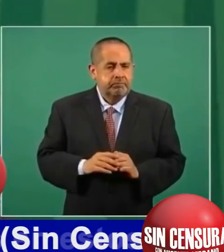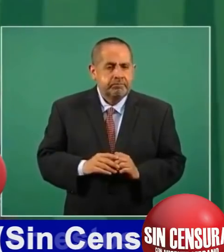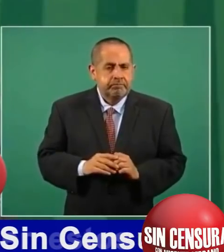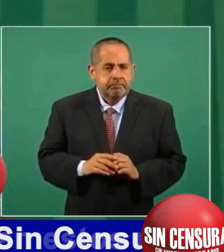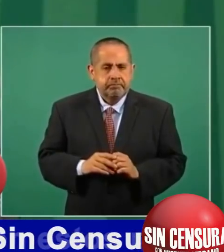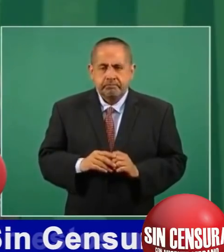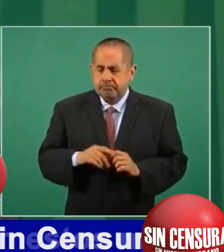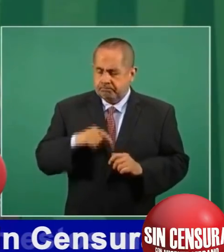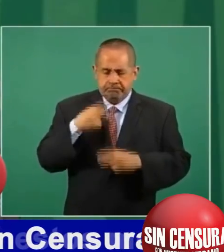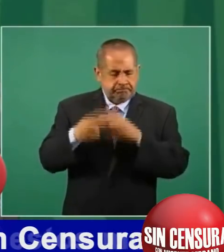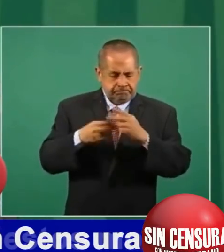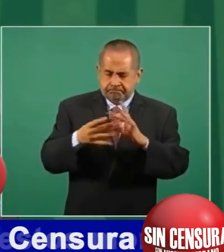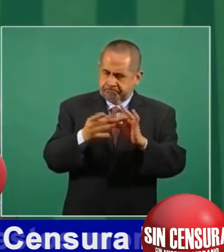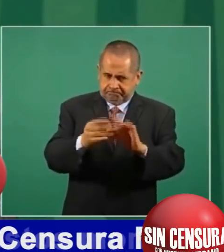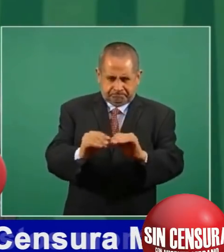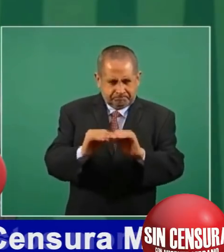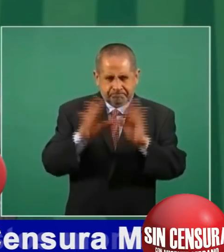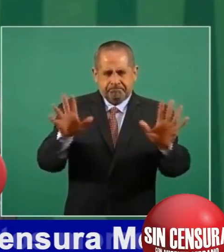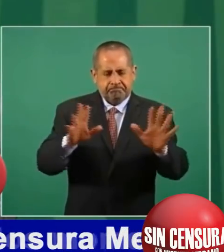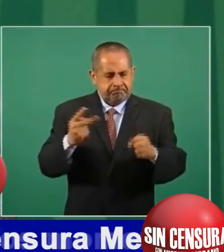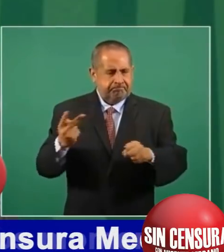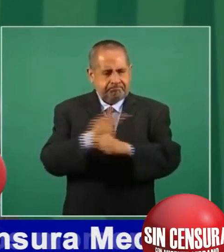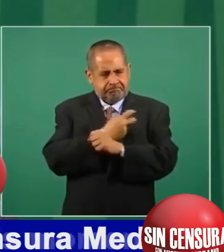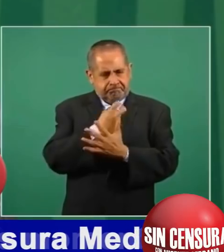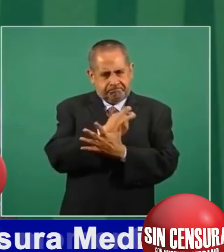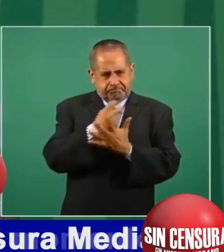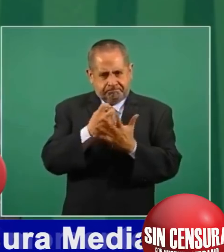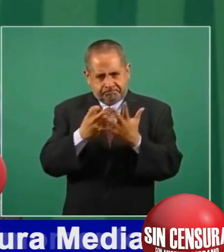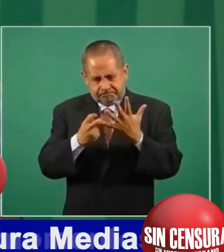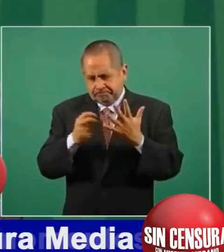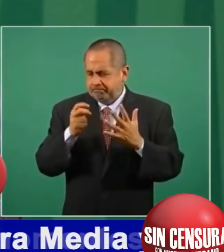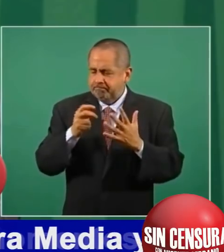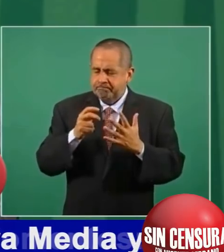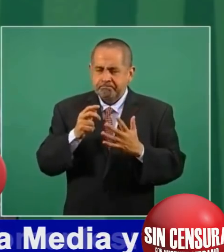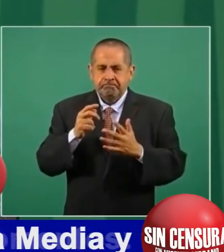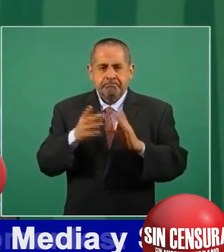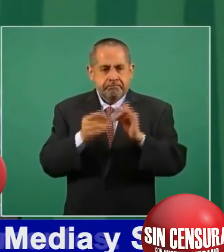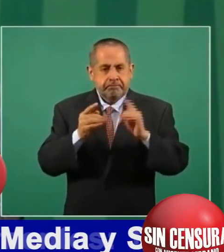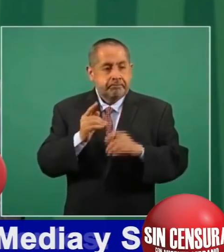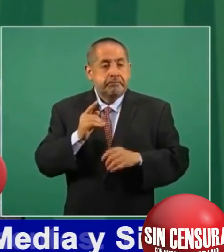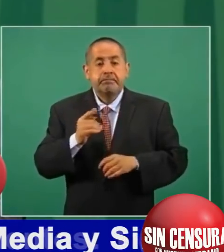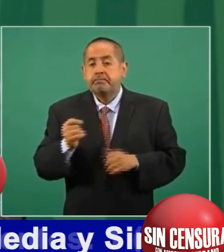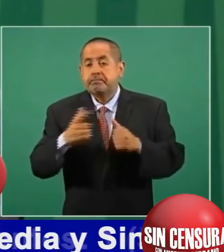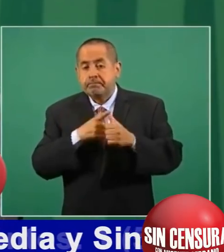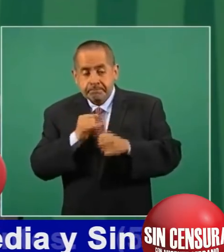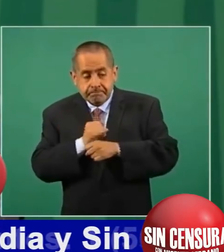a aclarar todo cuando tengamos